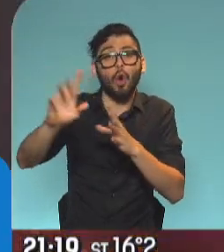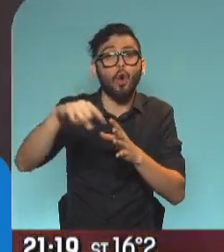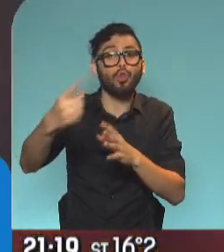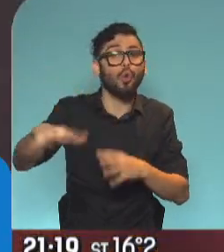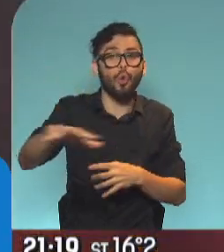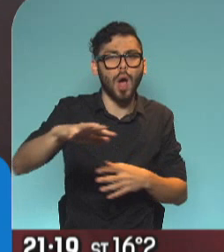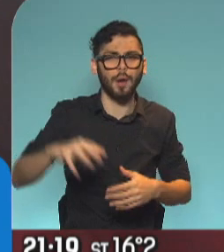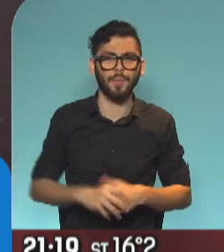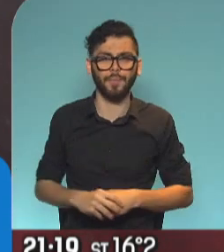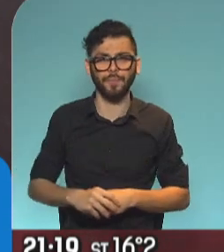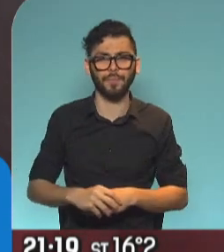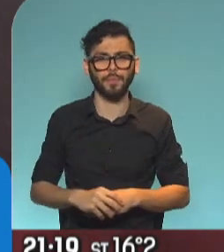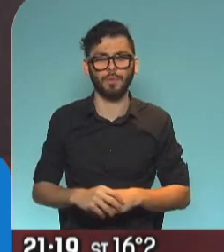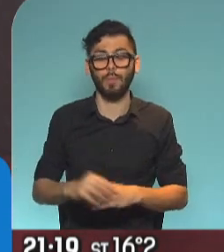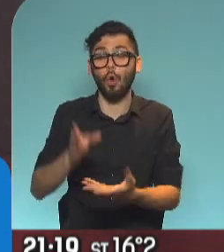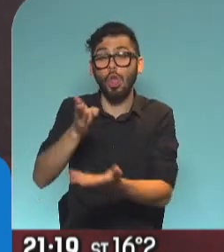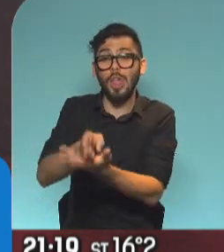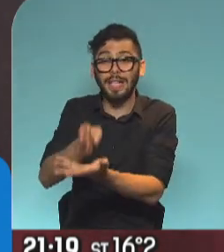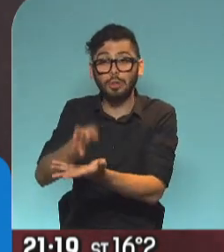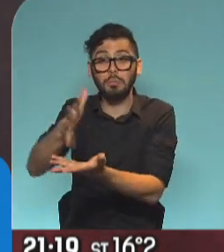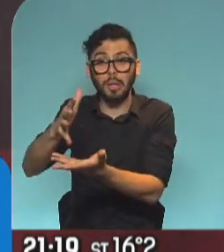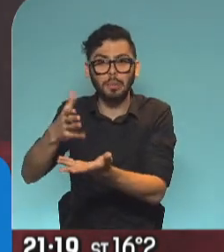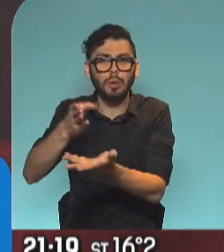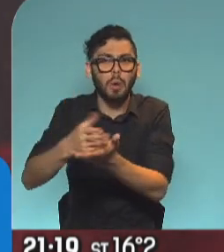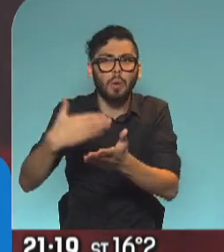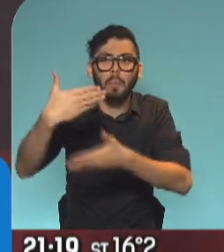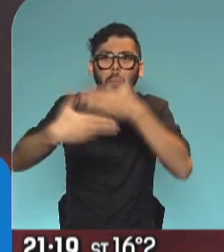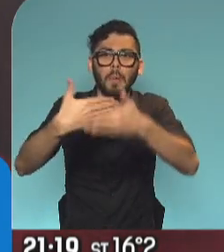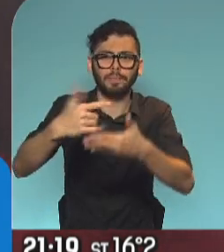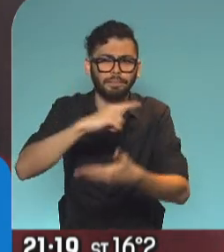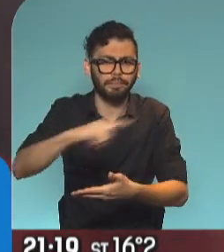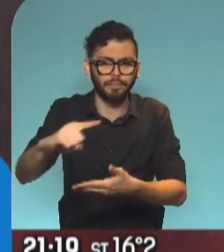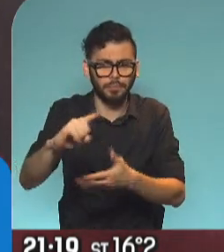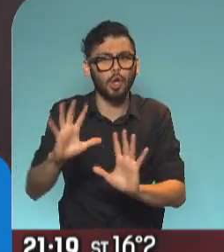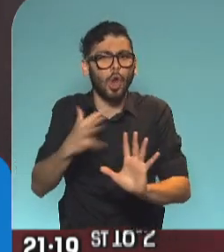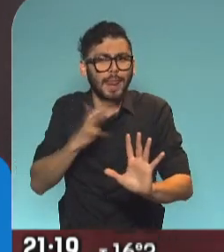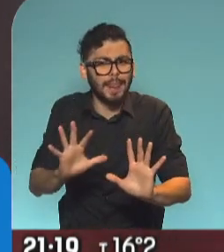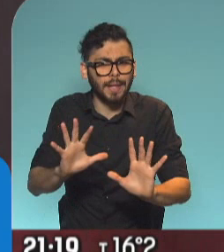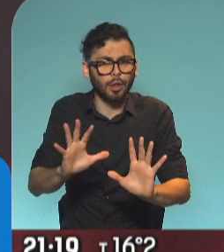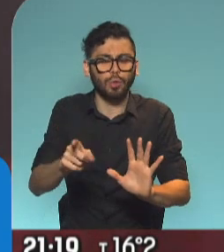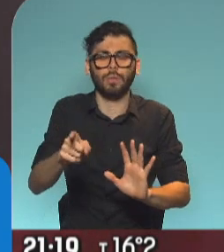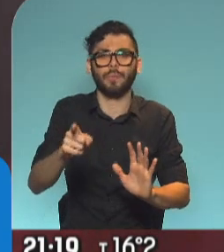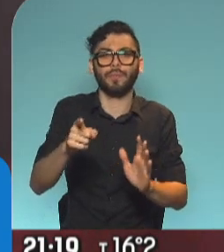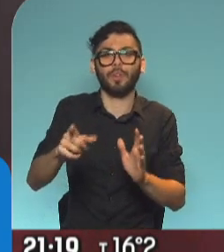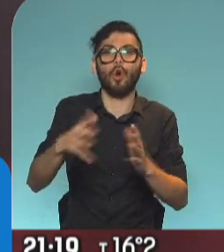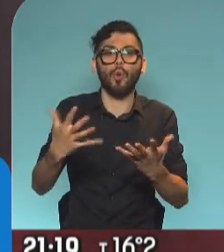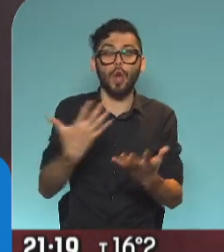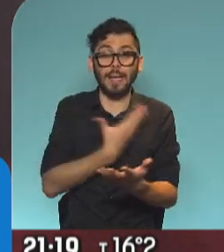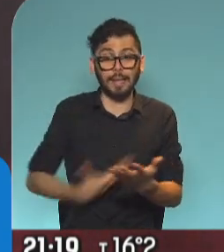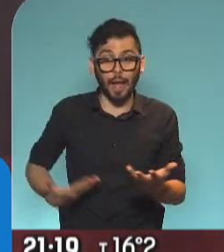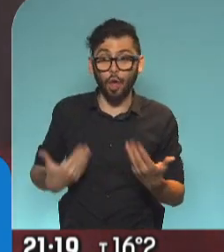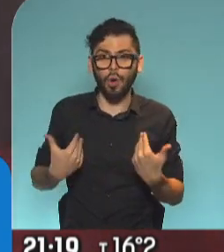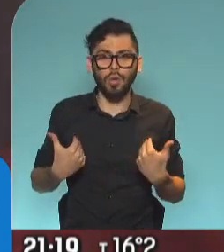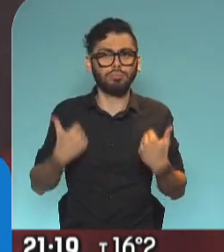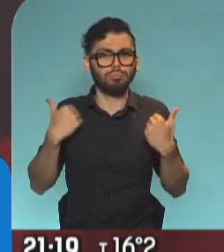vulnerado no puede avanzar sobre otro derecho y queremos conciliar esa situación y entendemos que hay maneras de hacerlo, por supuesto cuando hay un Estado presente,